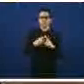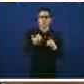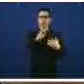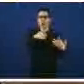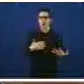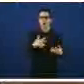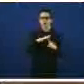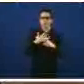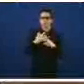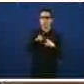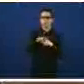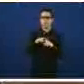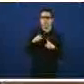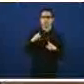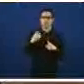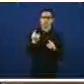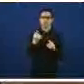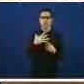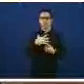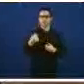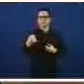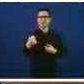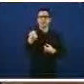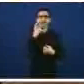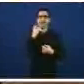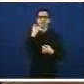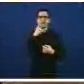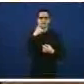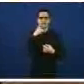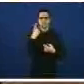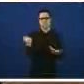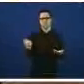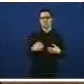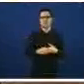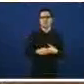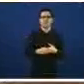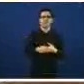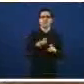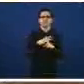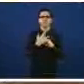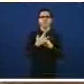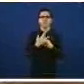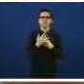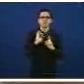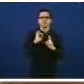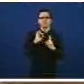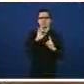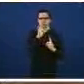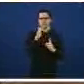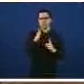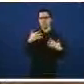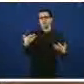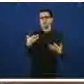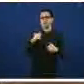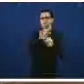secuestrados por entidades financieras E esta situación producese por un modelo de sistema financiero